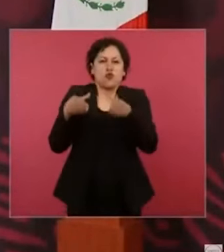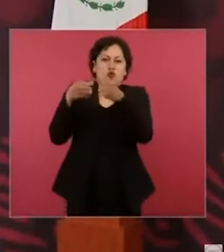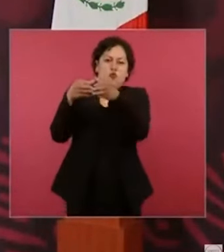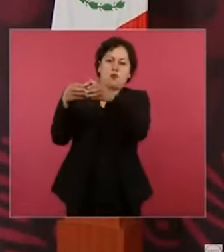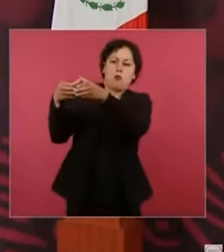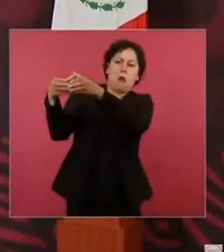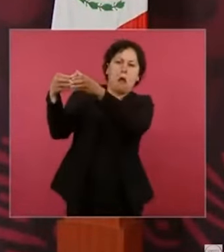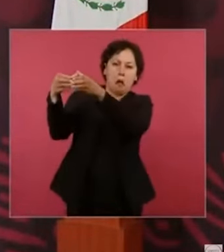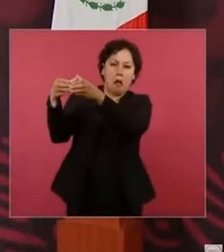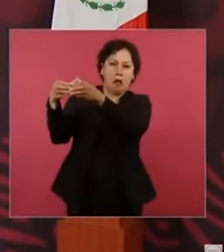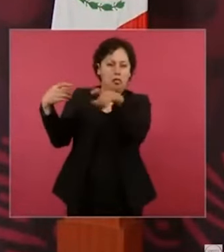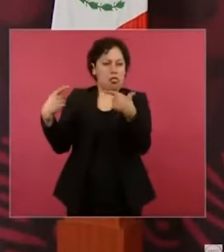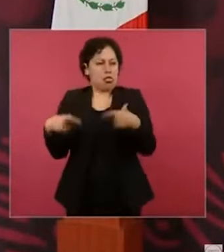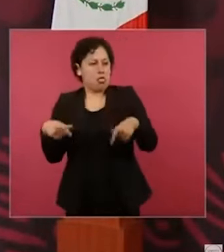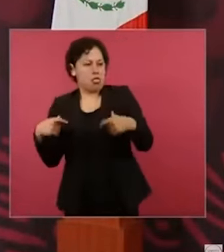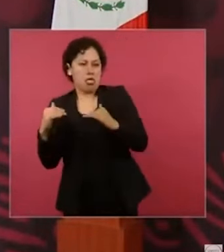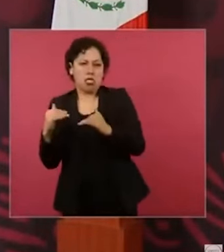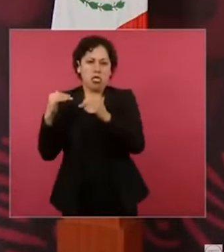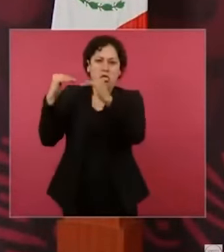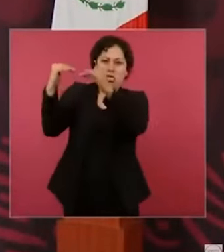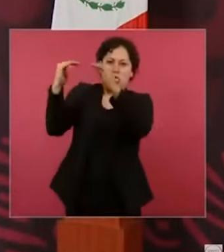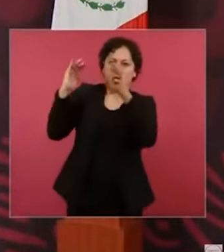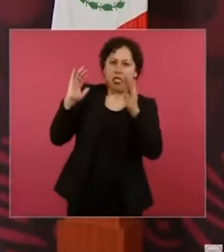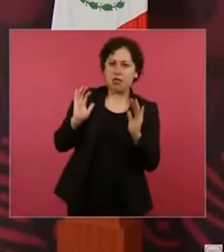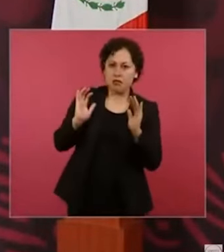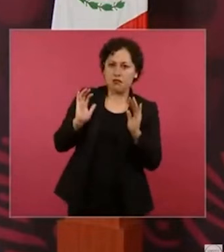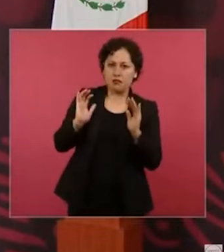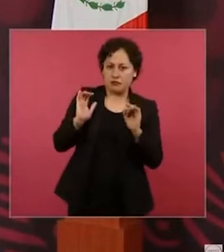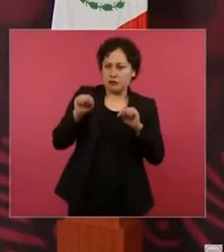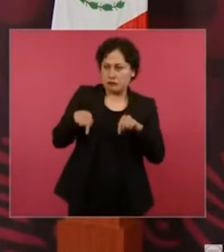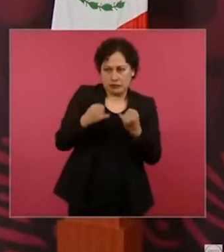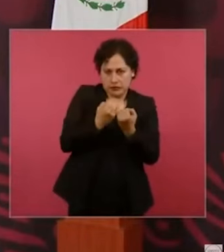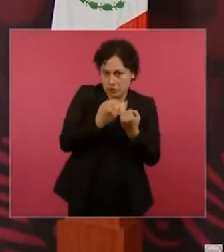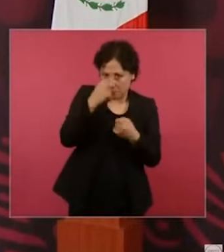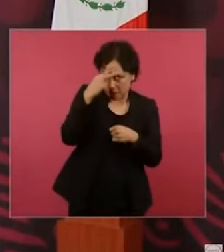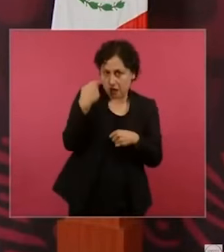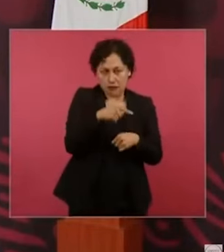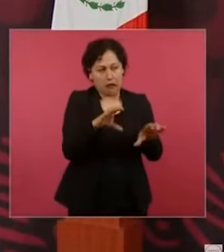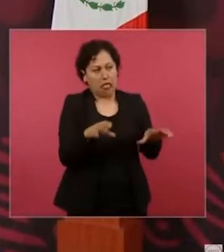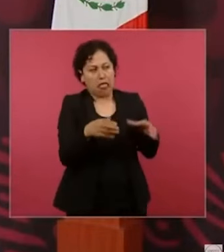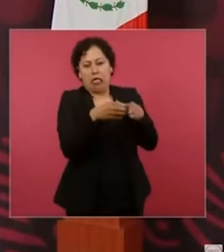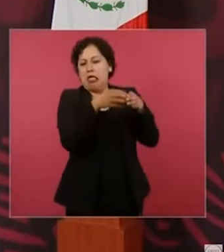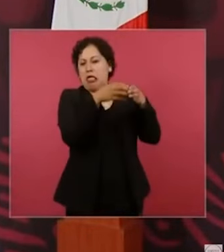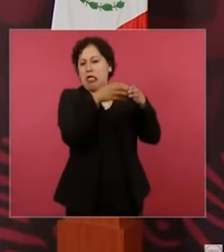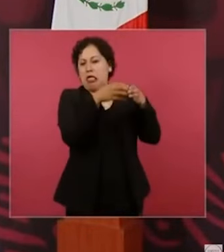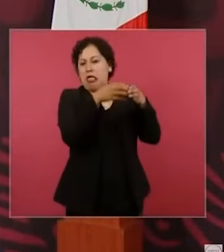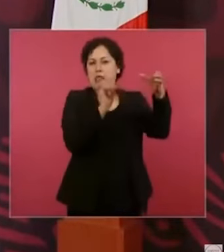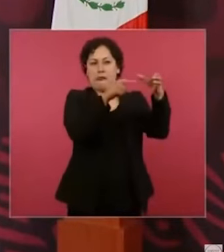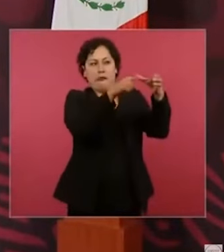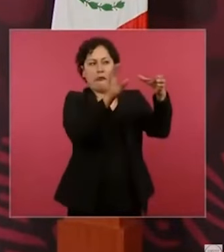élite en México el conservadurismo de España el conservadurismo de México el conservadurismo en el